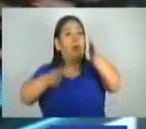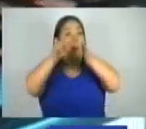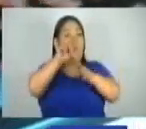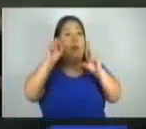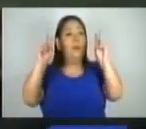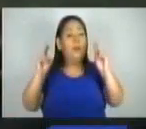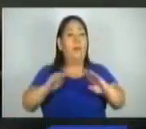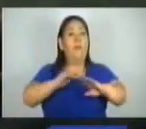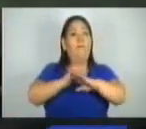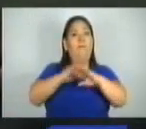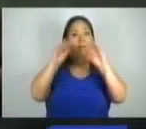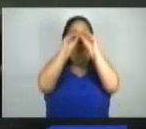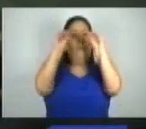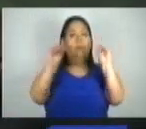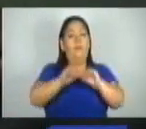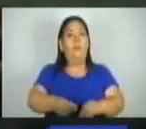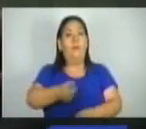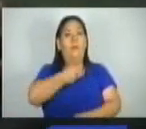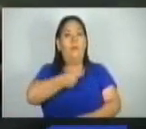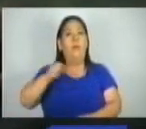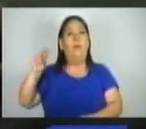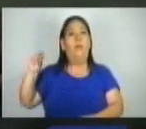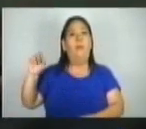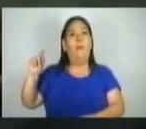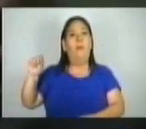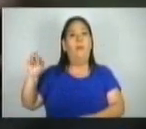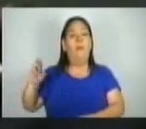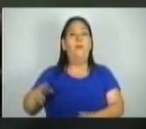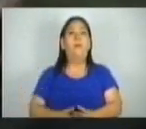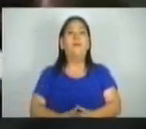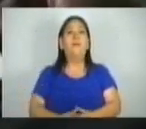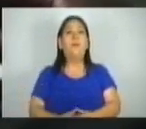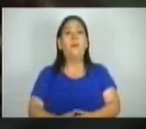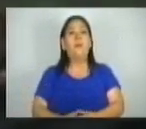de ciberseguridad un reporte de Néstor Hernández